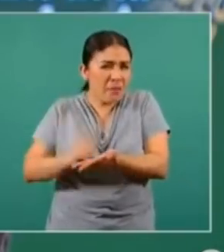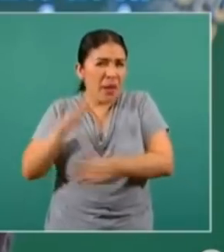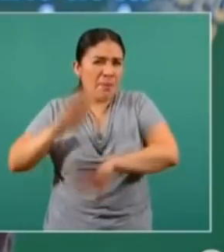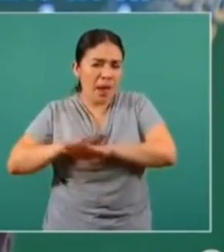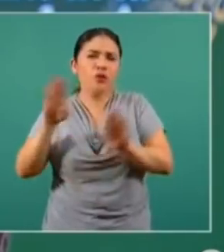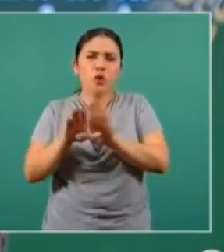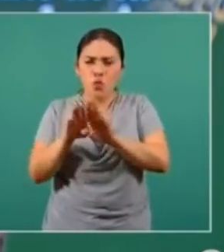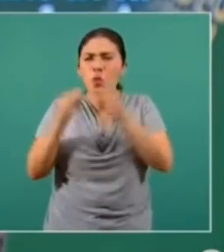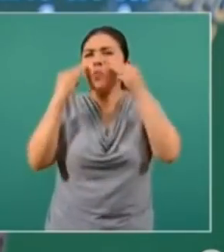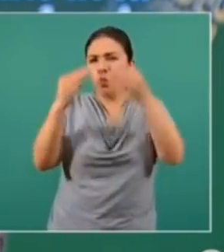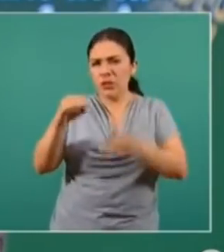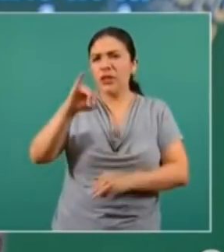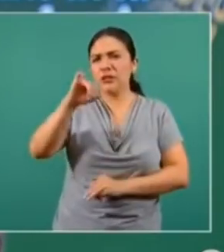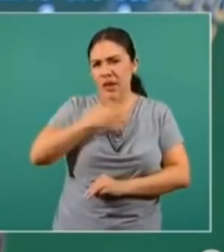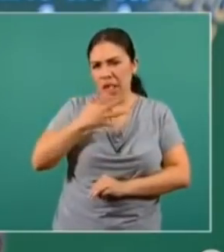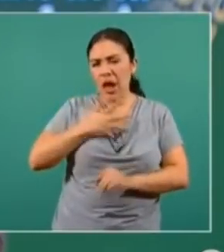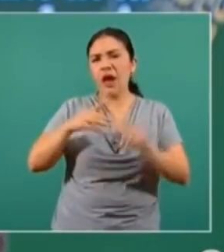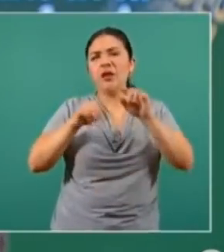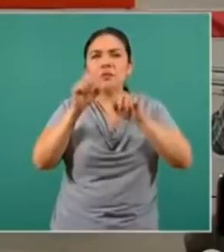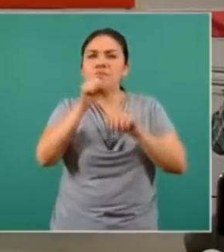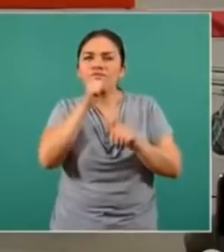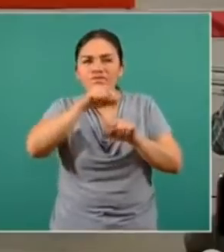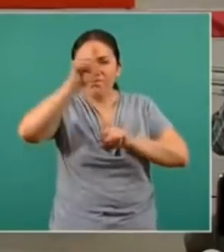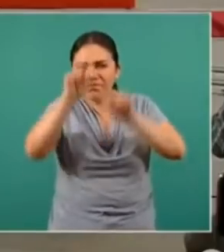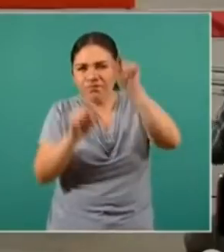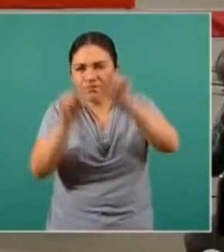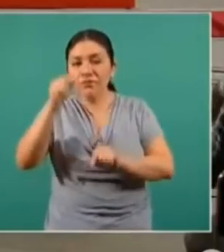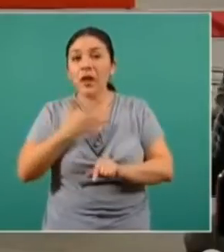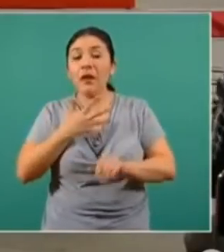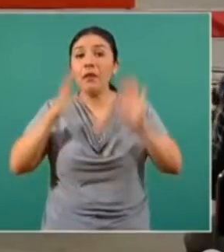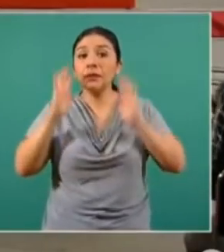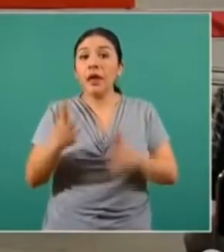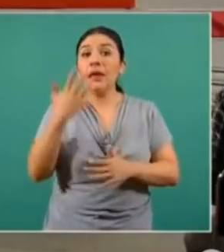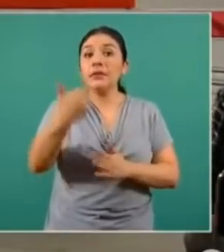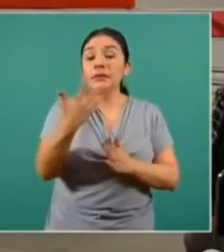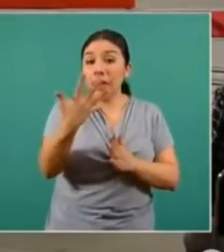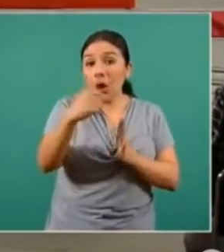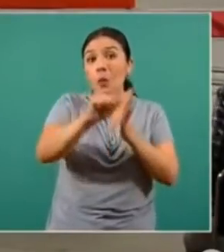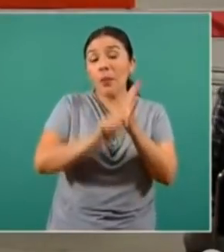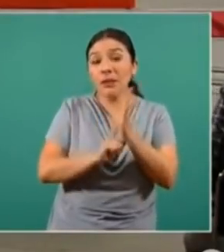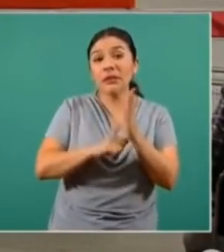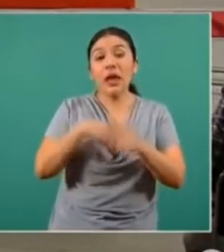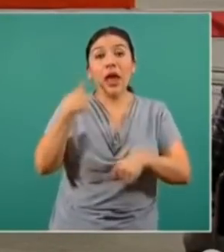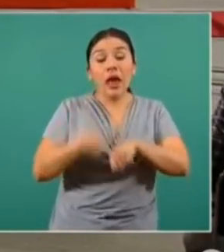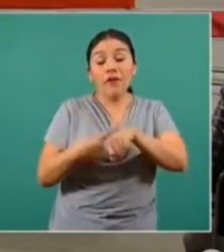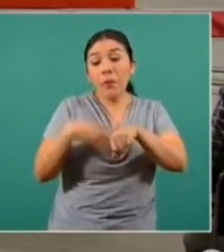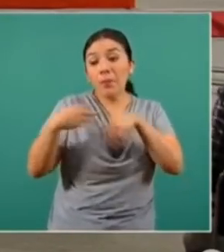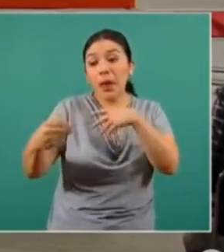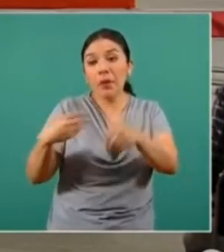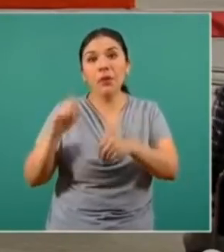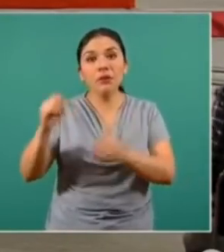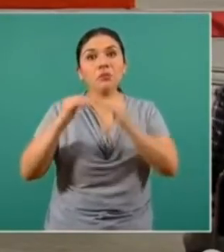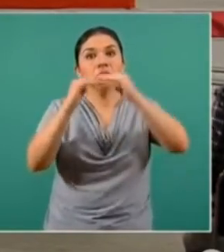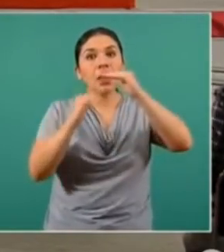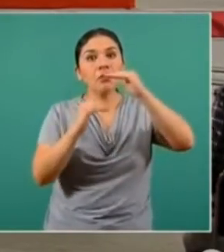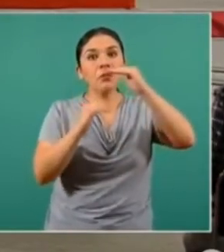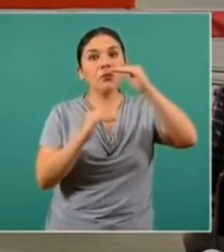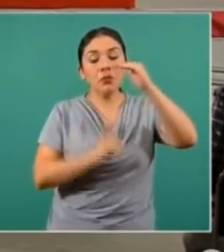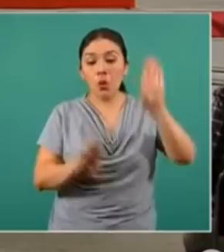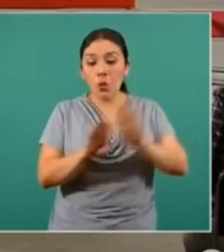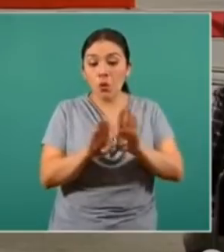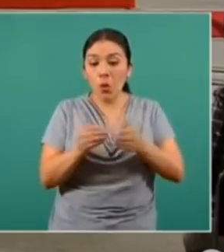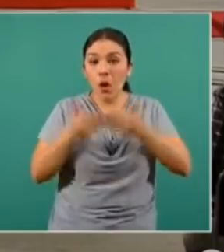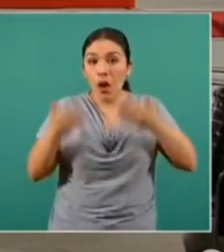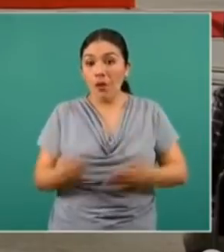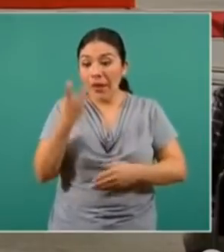aunque se mostrará en la gráfica, que llevamos 5 meses con la epidemia a la baja, que en el curso de lo que va esta